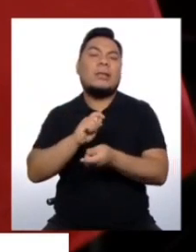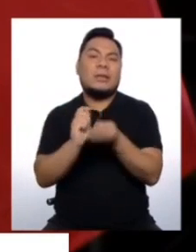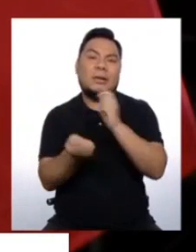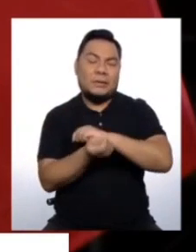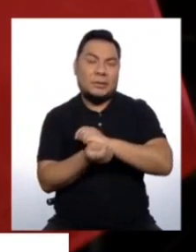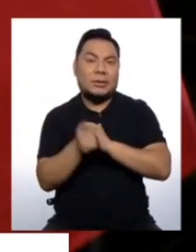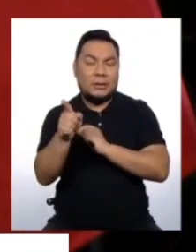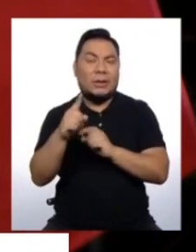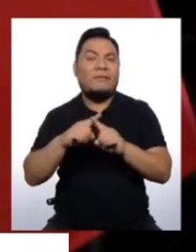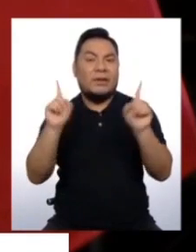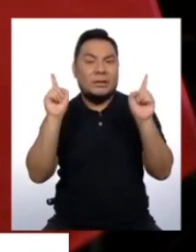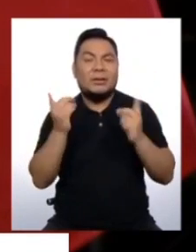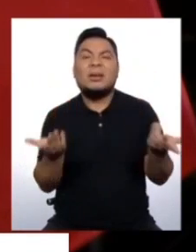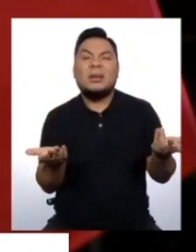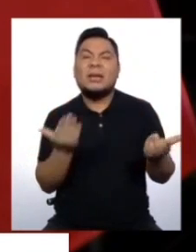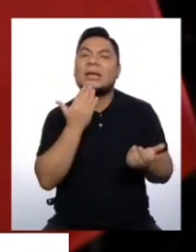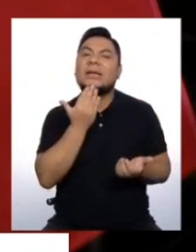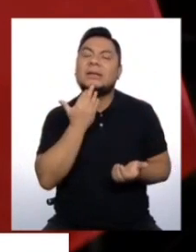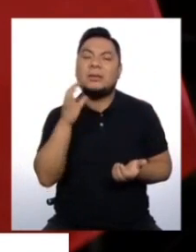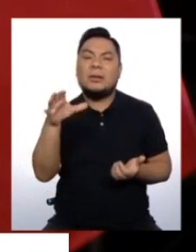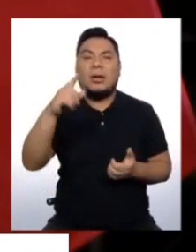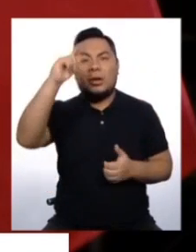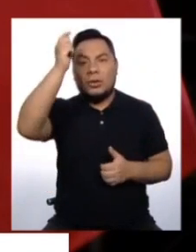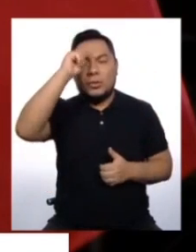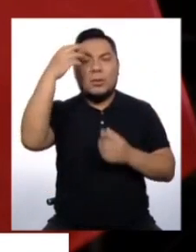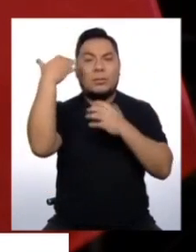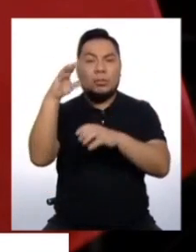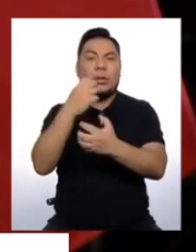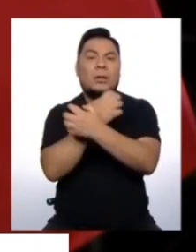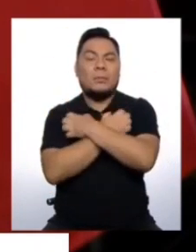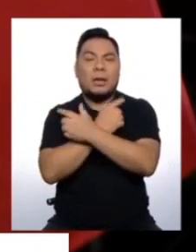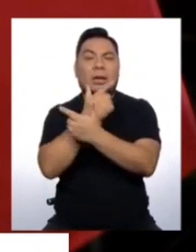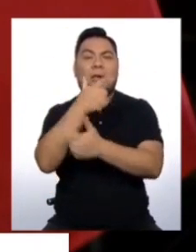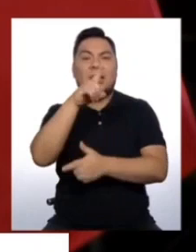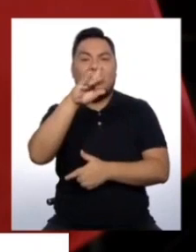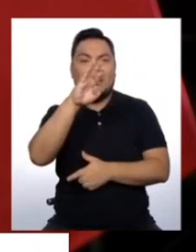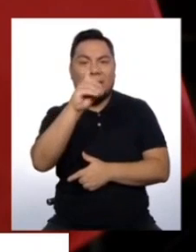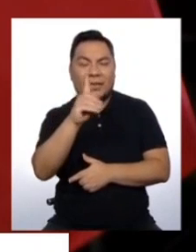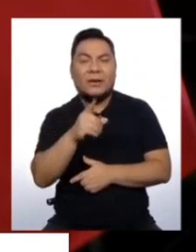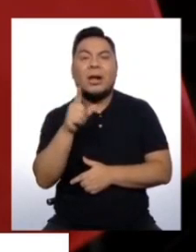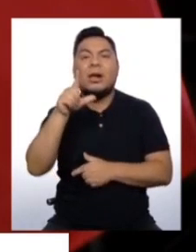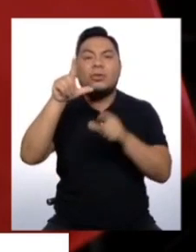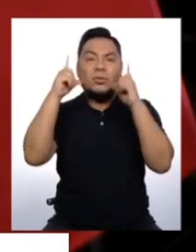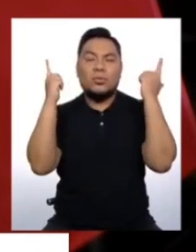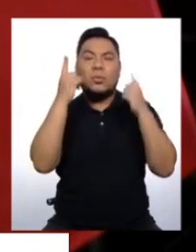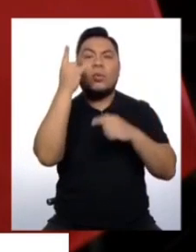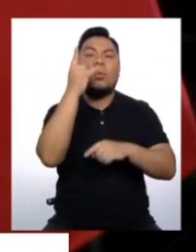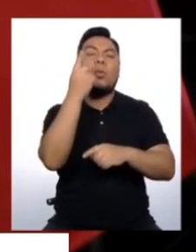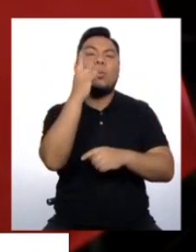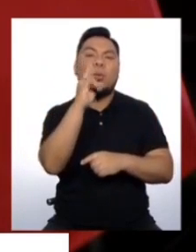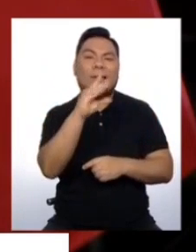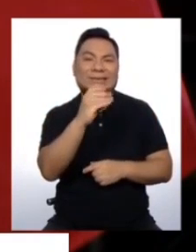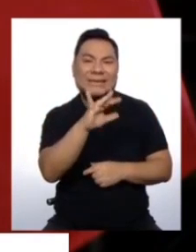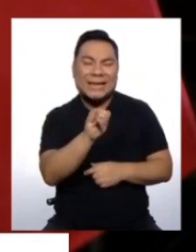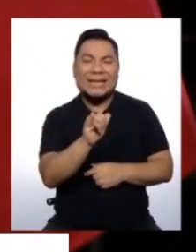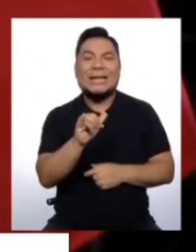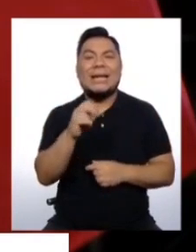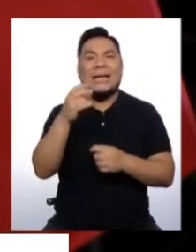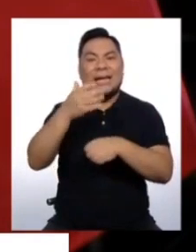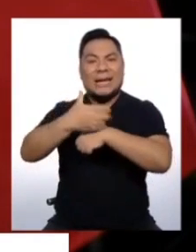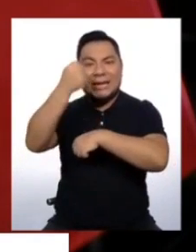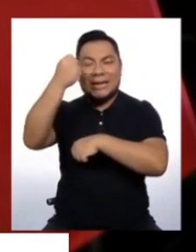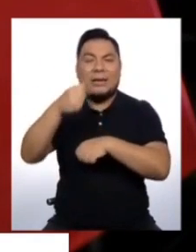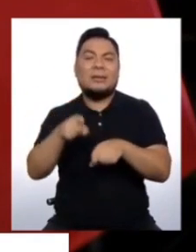restricción. Estamos hablando Tumbes, Piura, Lambayeque, La Libertad, Loreto, Ucayali, Ica